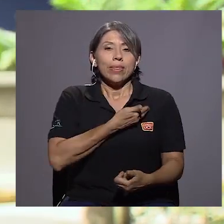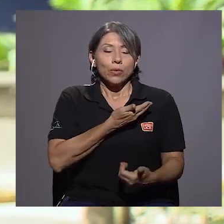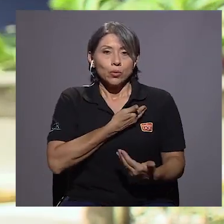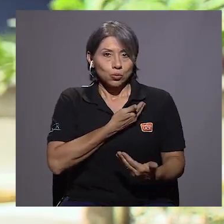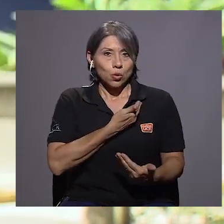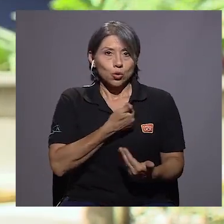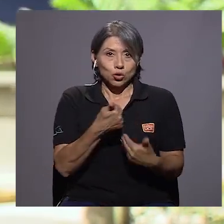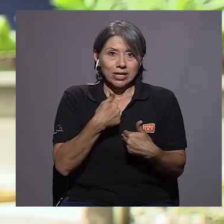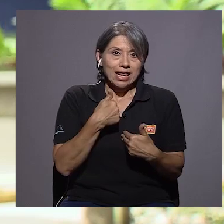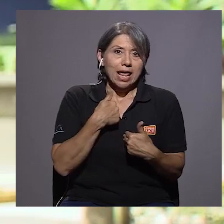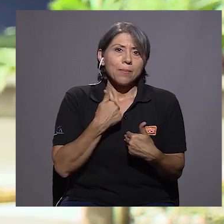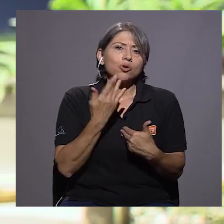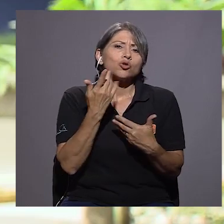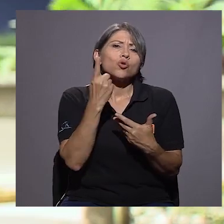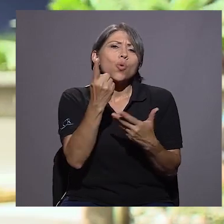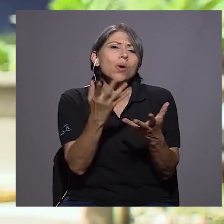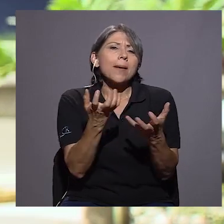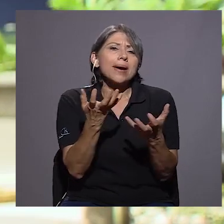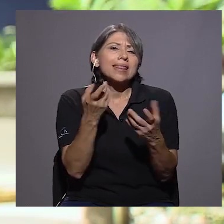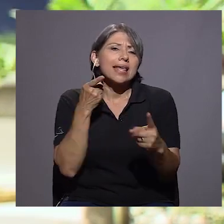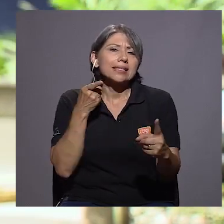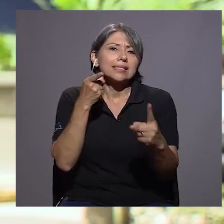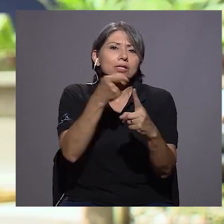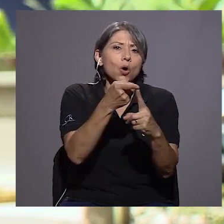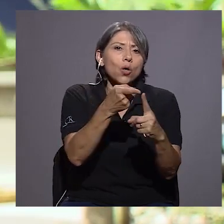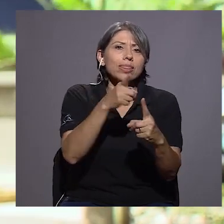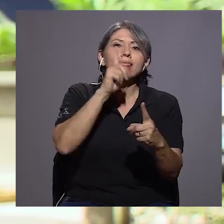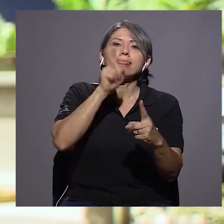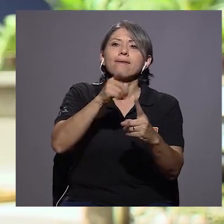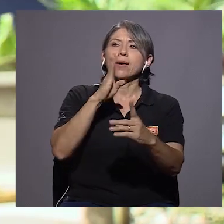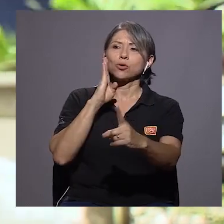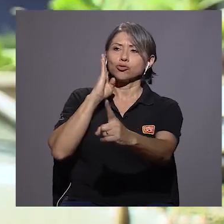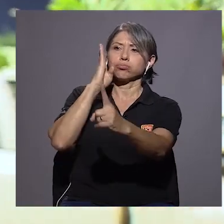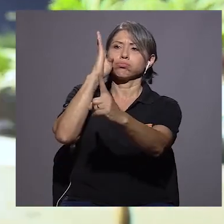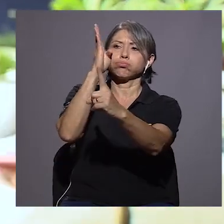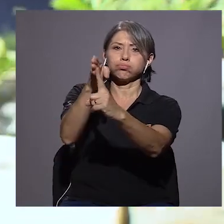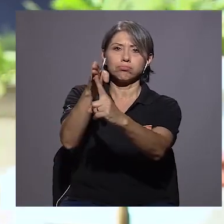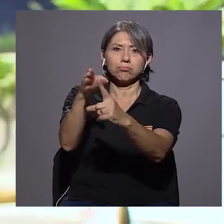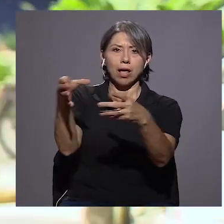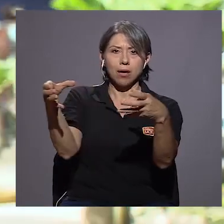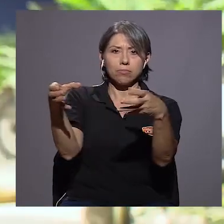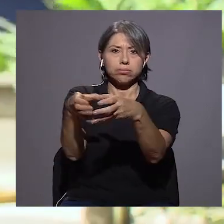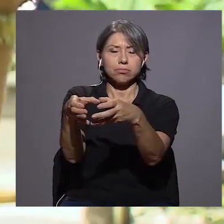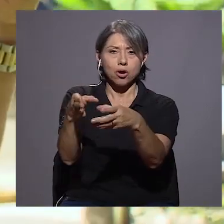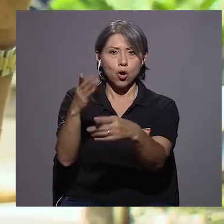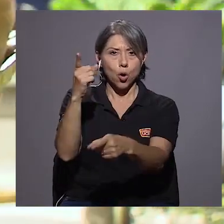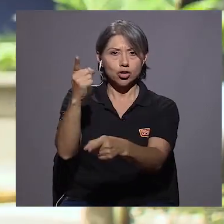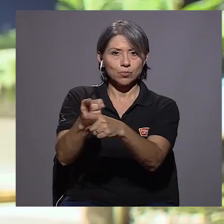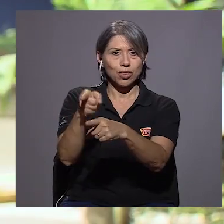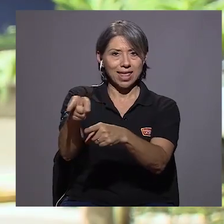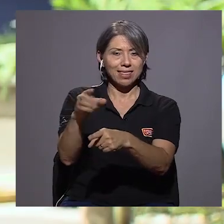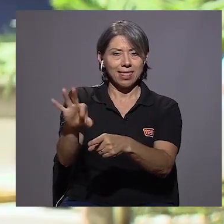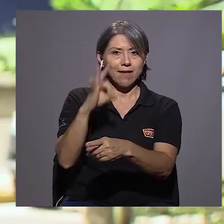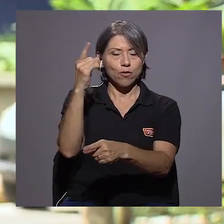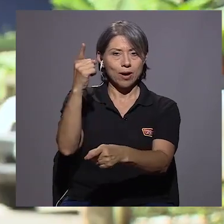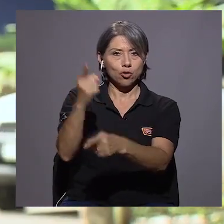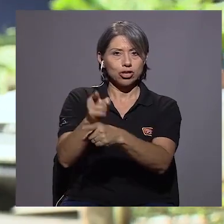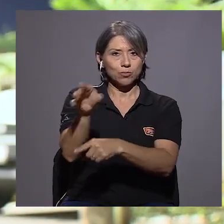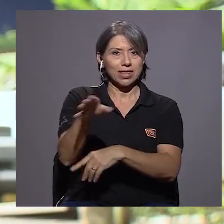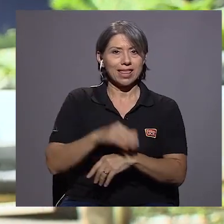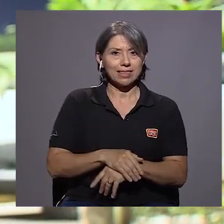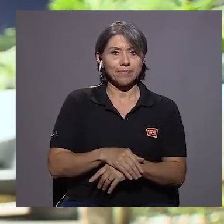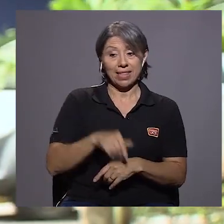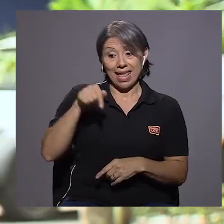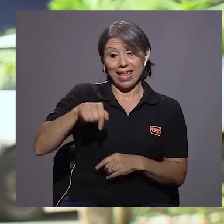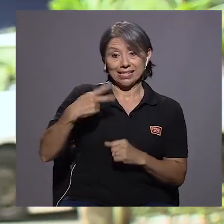específicos. Cuando nosotros tenemos una pretensión, debemos hacerla hacia el órgano correspondiente y de la forma